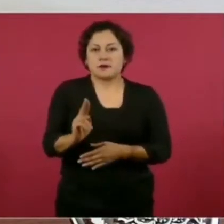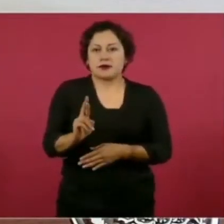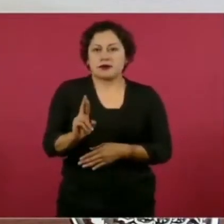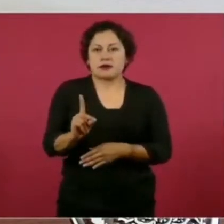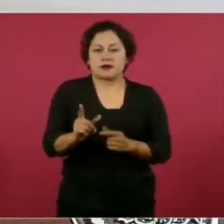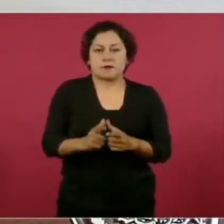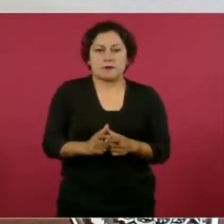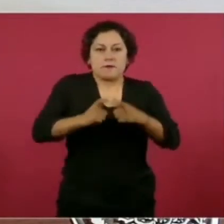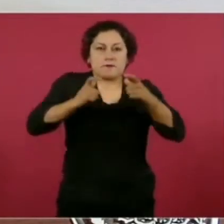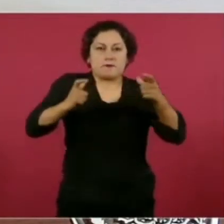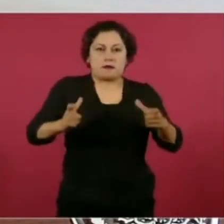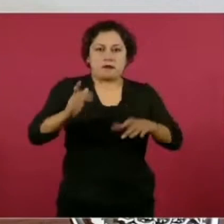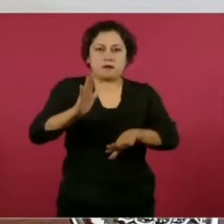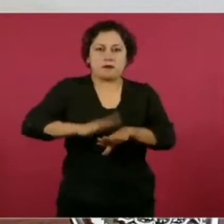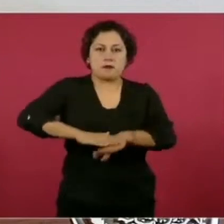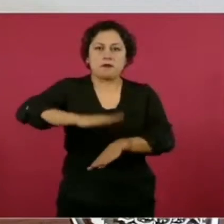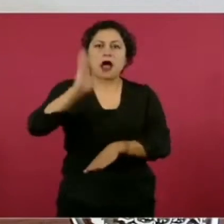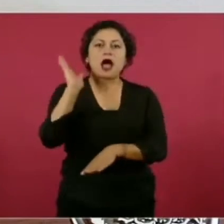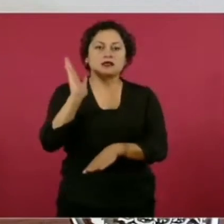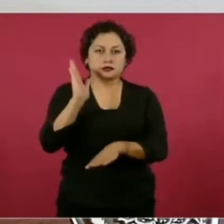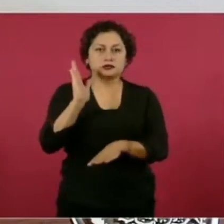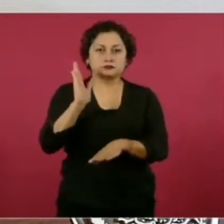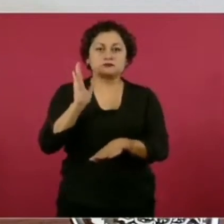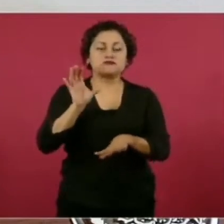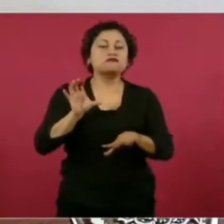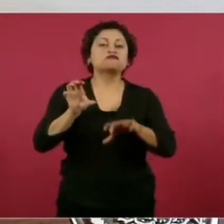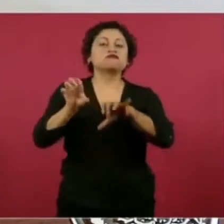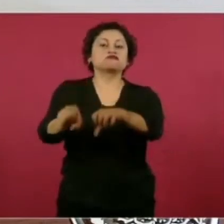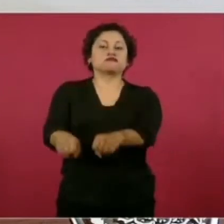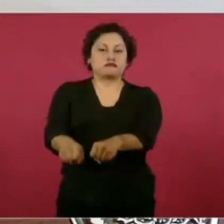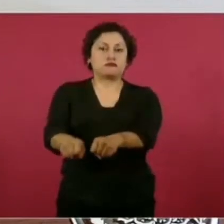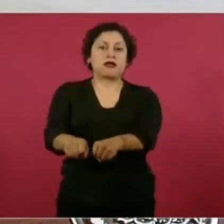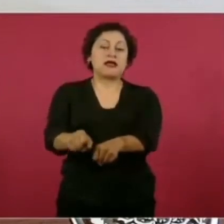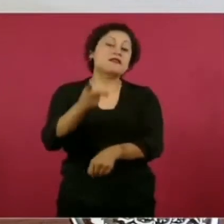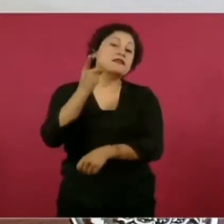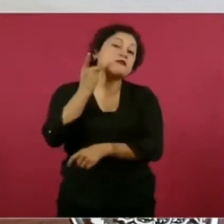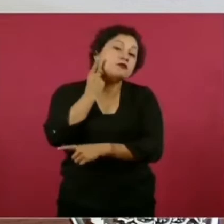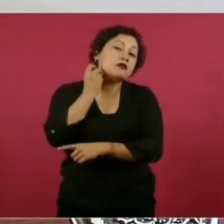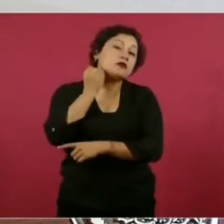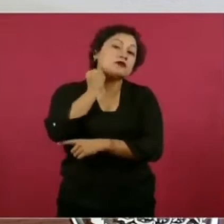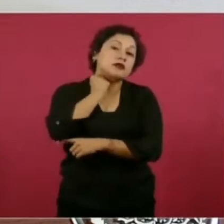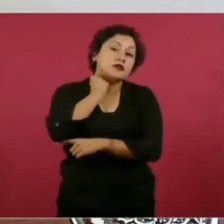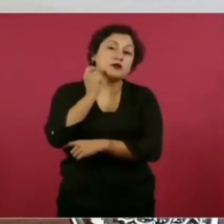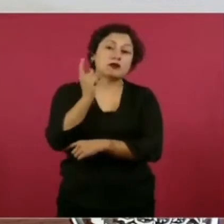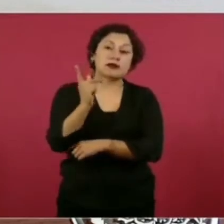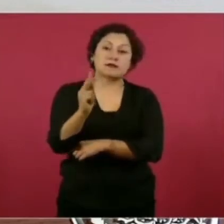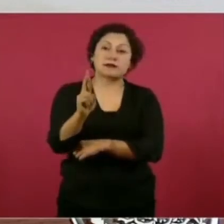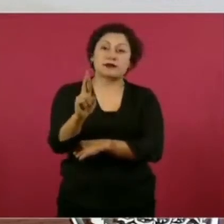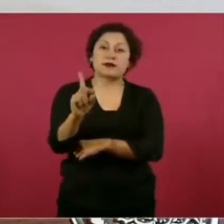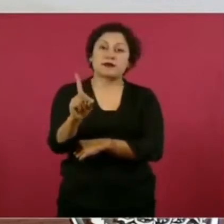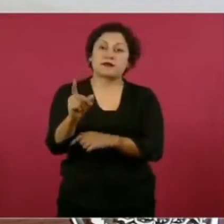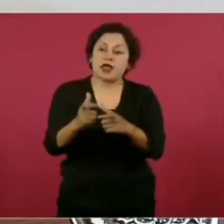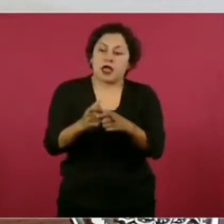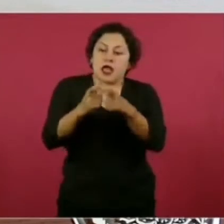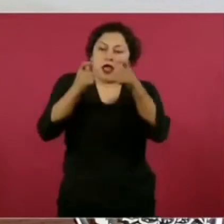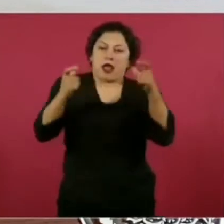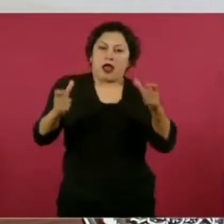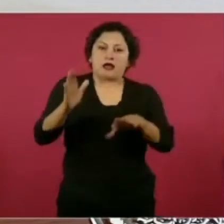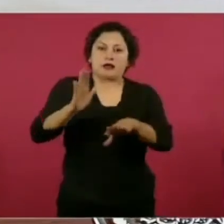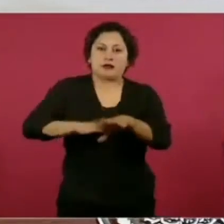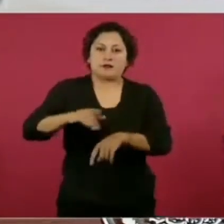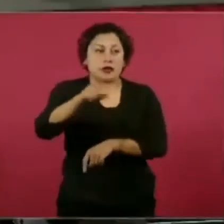y nos quedamos en el Congreso como segunda fuerza política. Y les rompimos el